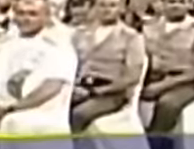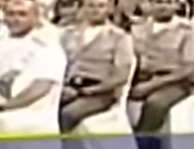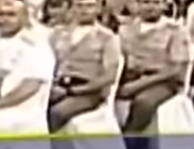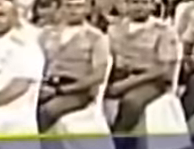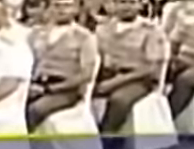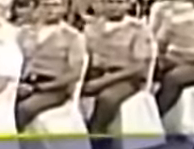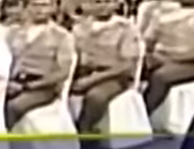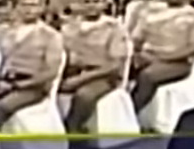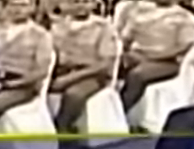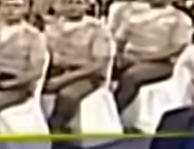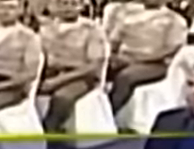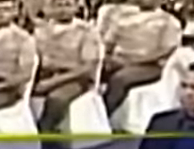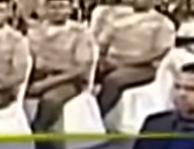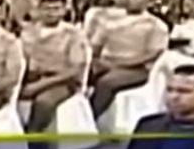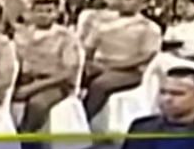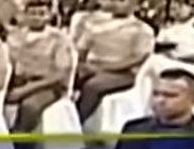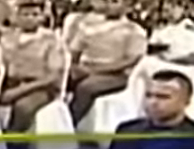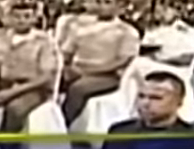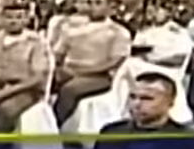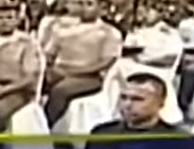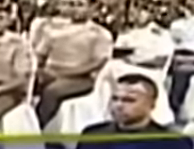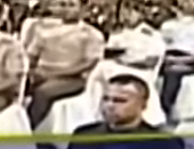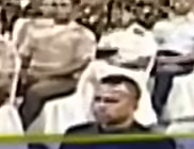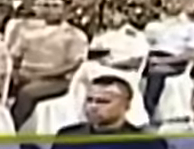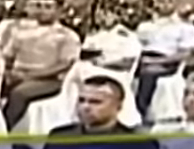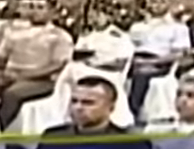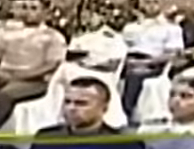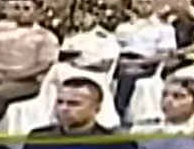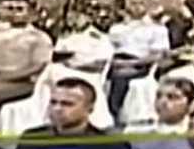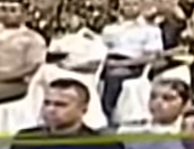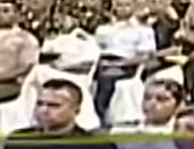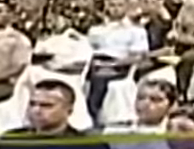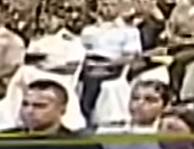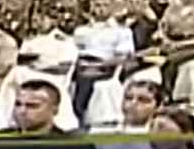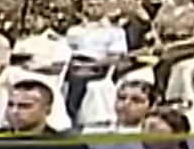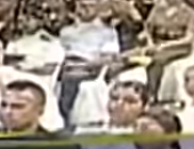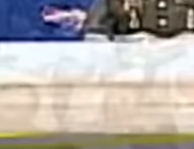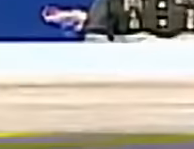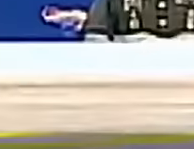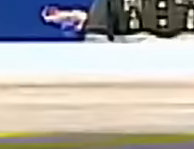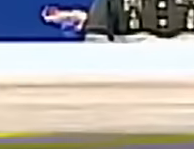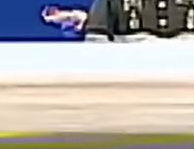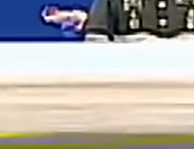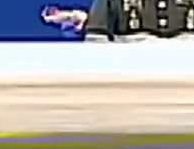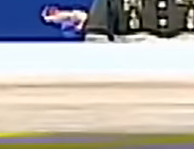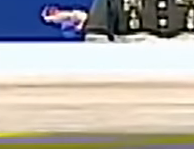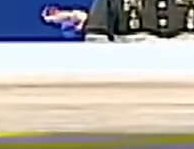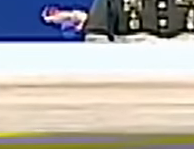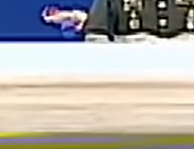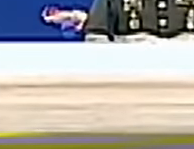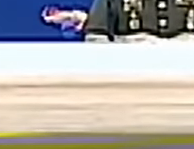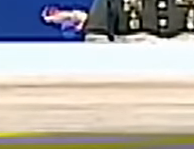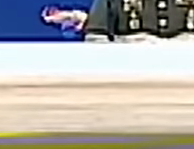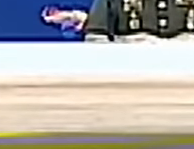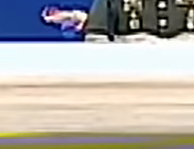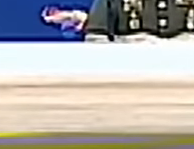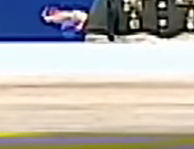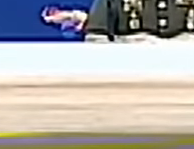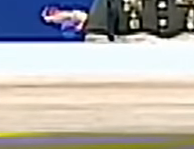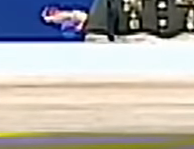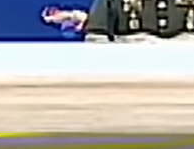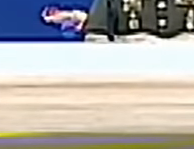ministra Carmen Meléndez, usted ordenó la primera incursión de un barco sobre las aguas que están